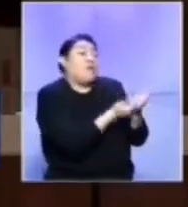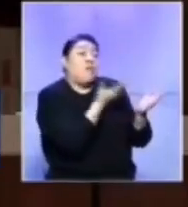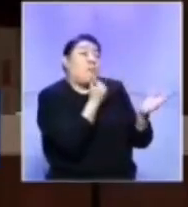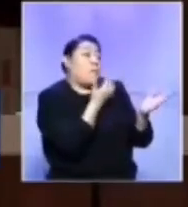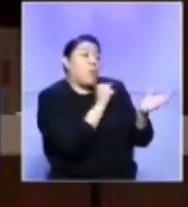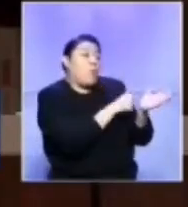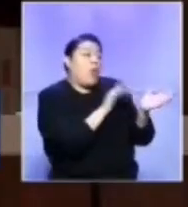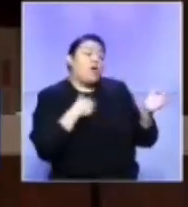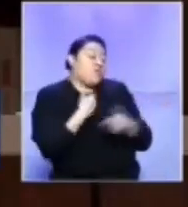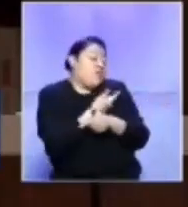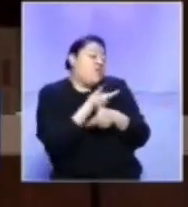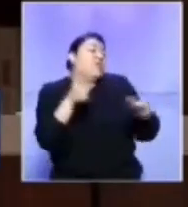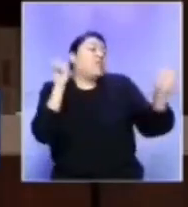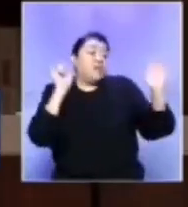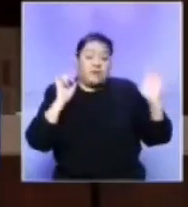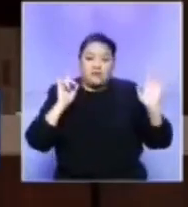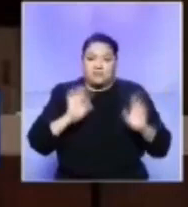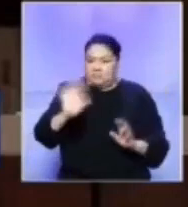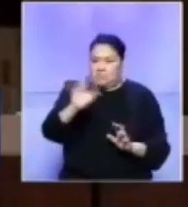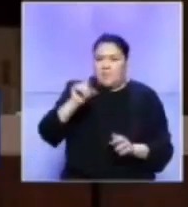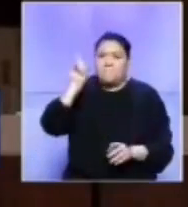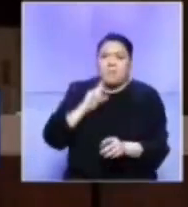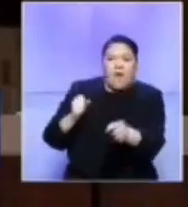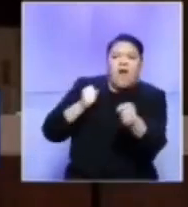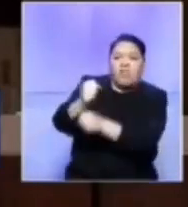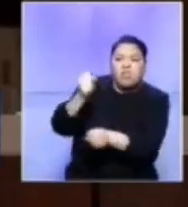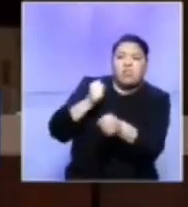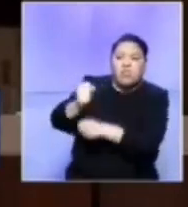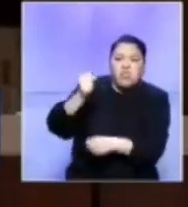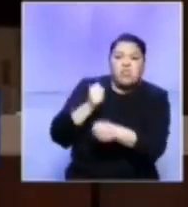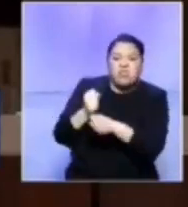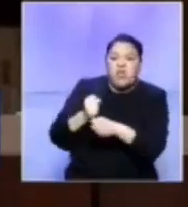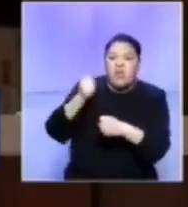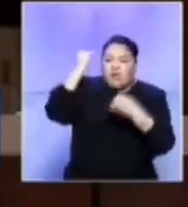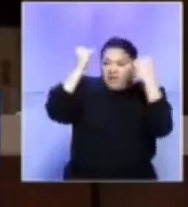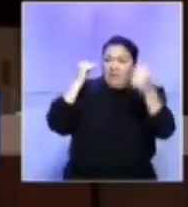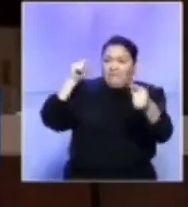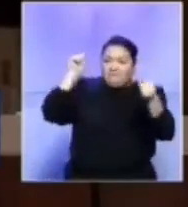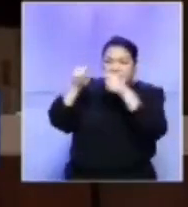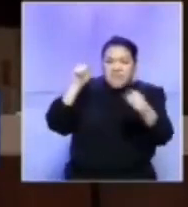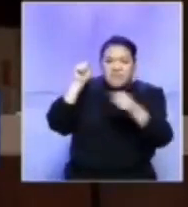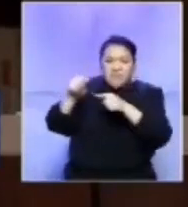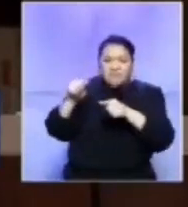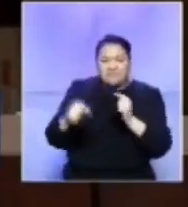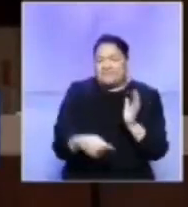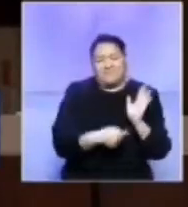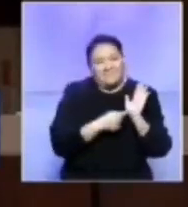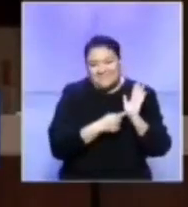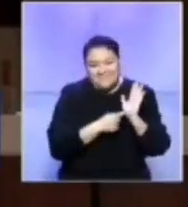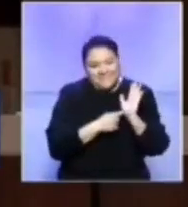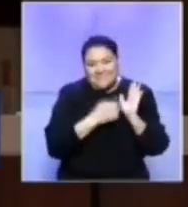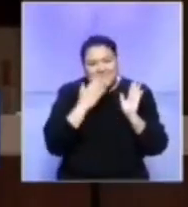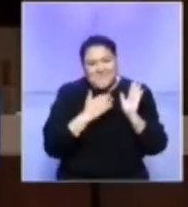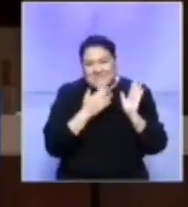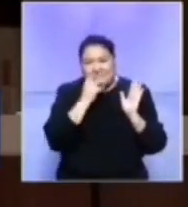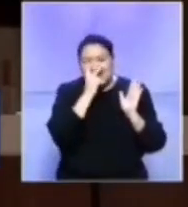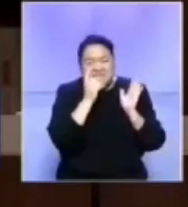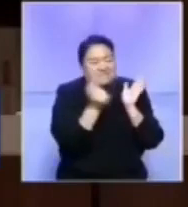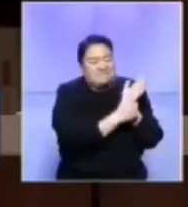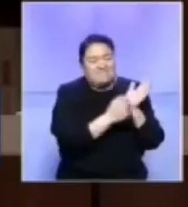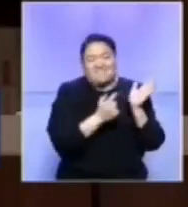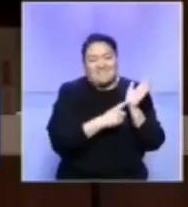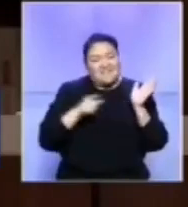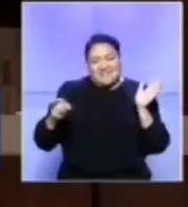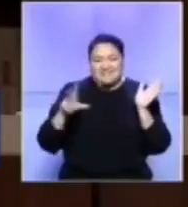autorizarse a violentar a una mujer con un tipo de violencia que no está que no está expresada